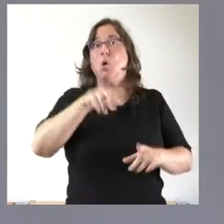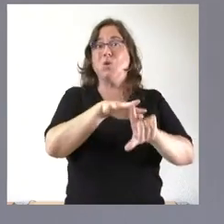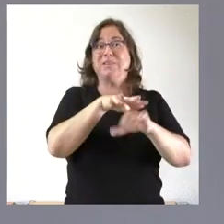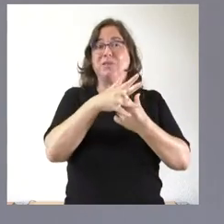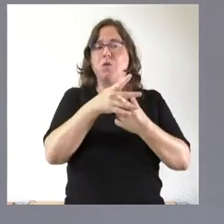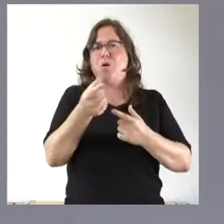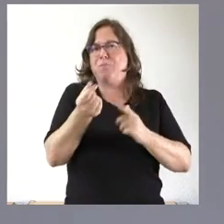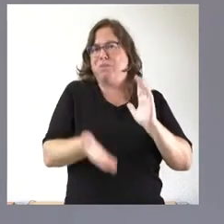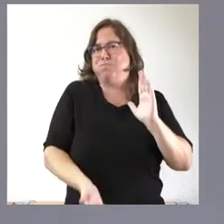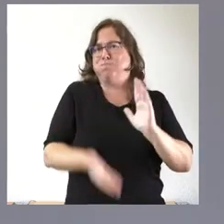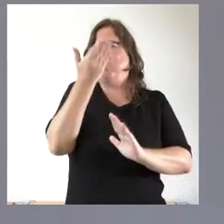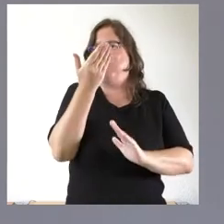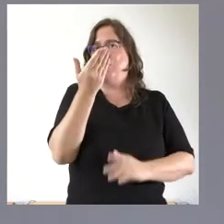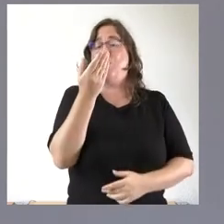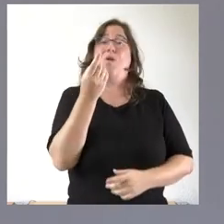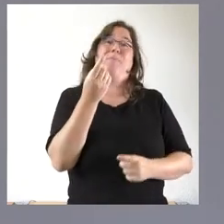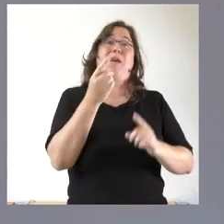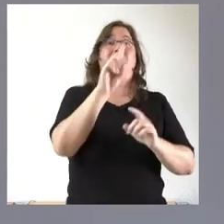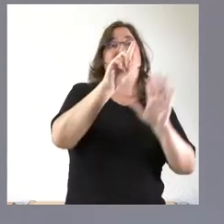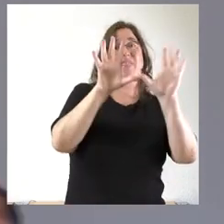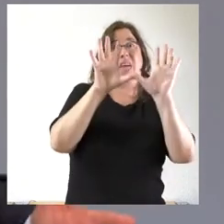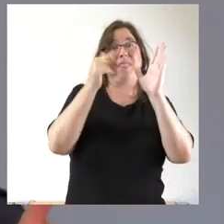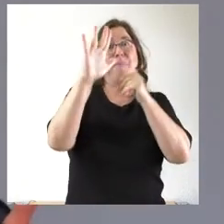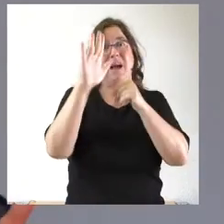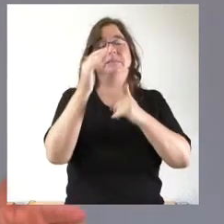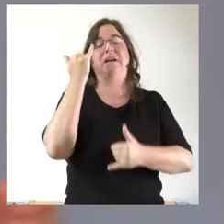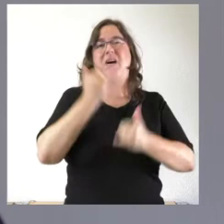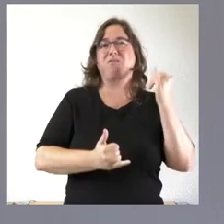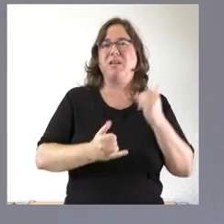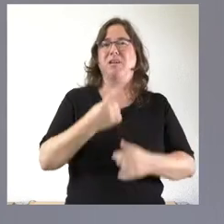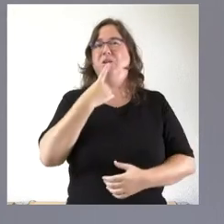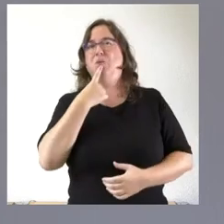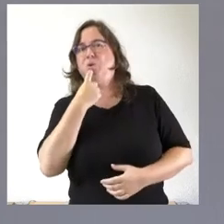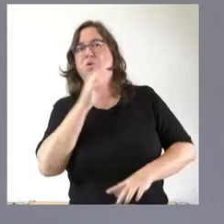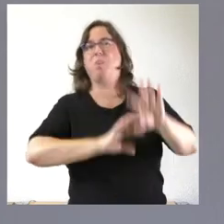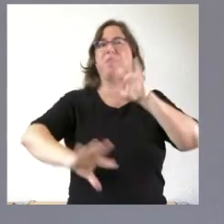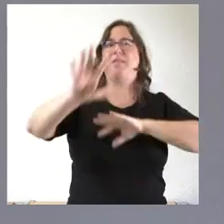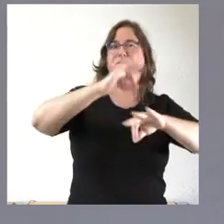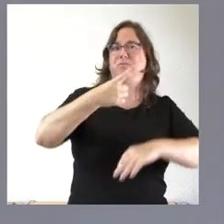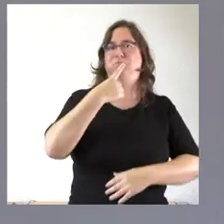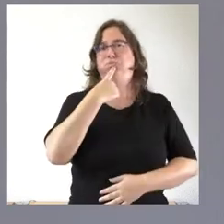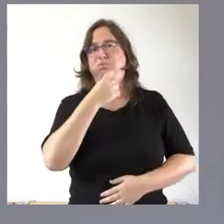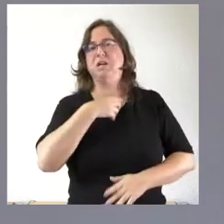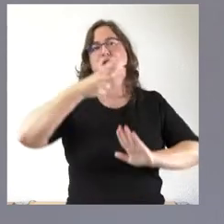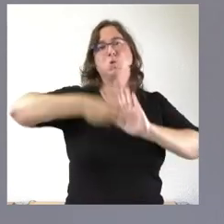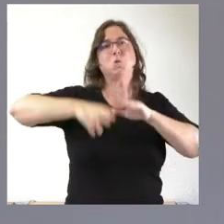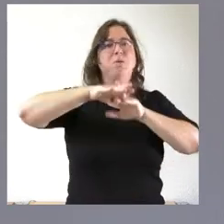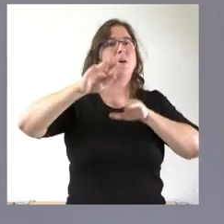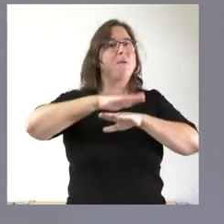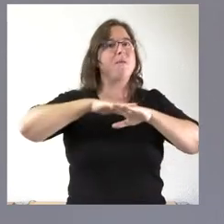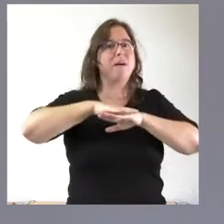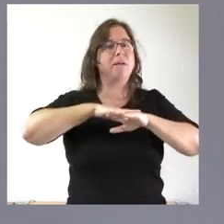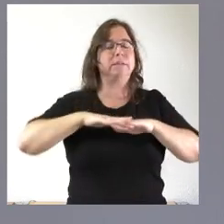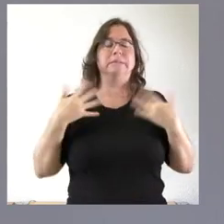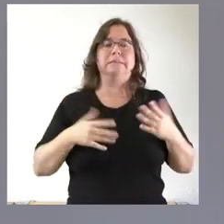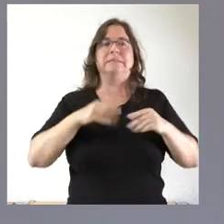inflación superior a los dos dígitos, pues lógicamente el cauce de decisión por parte del Gobierno y de aprobar esta normativa básica pues es muy